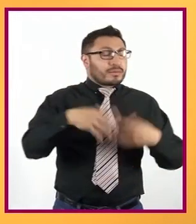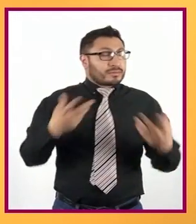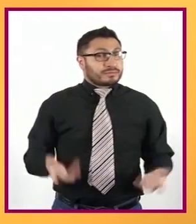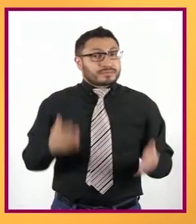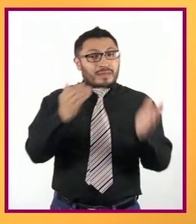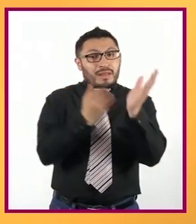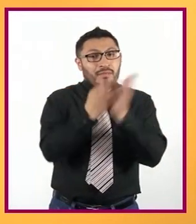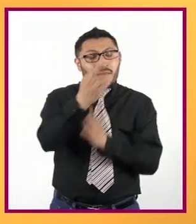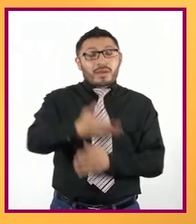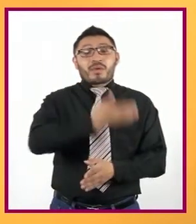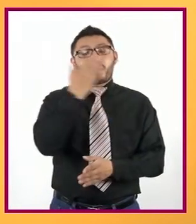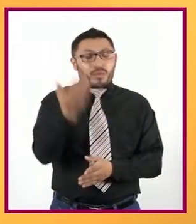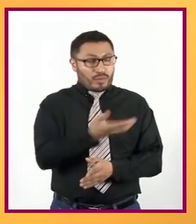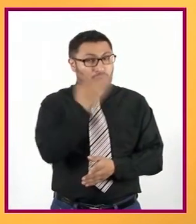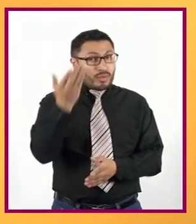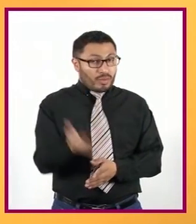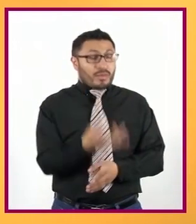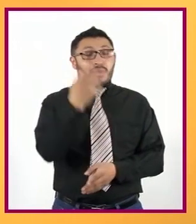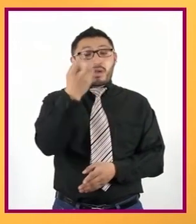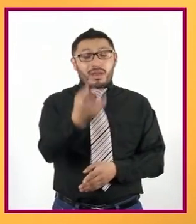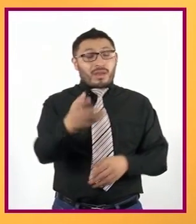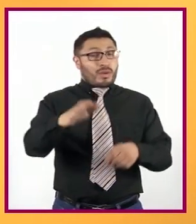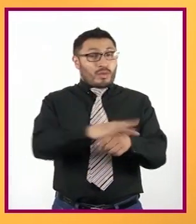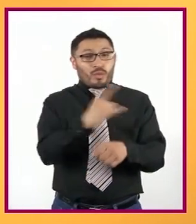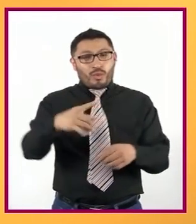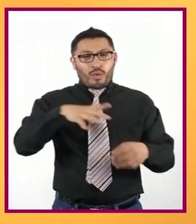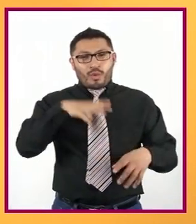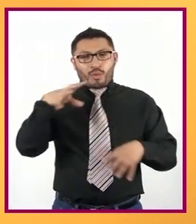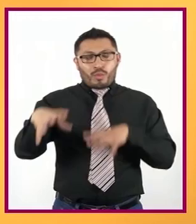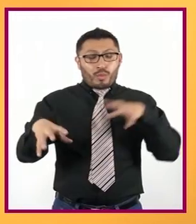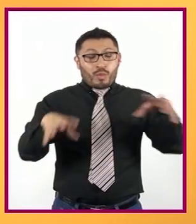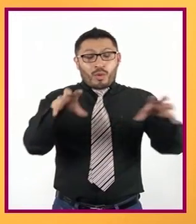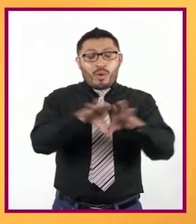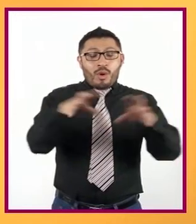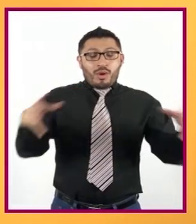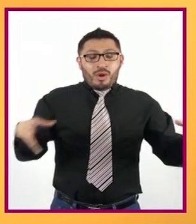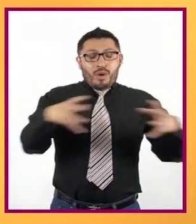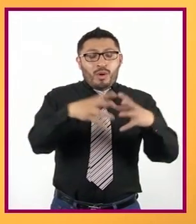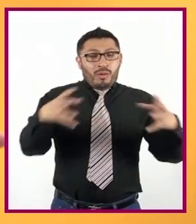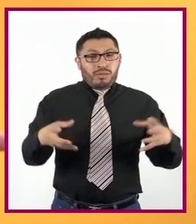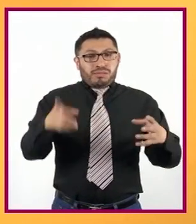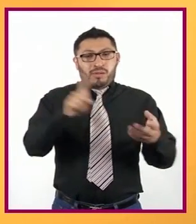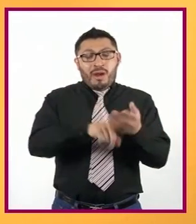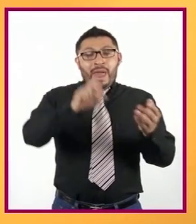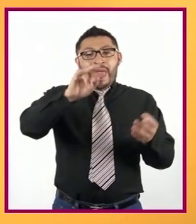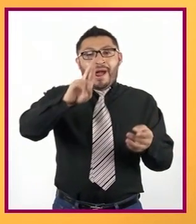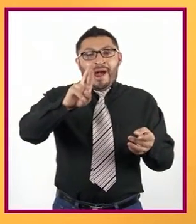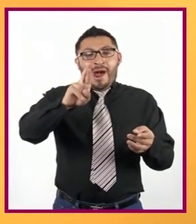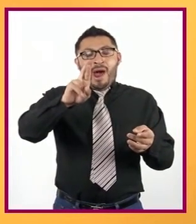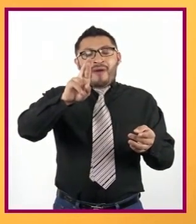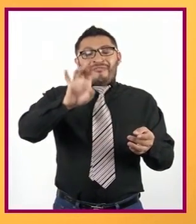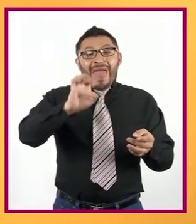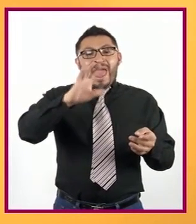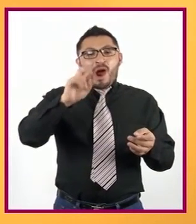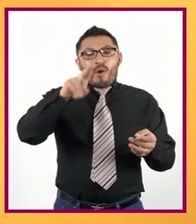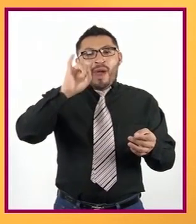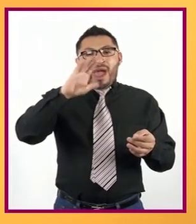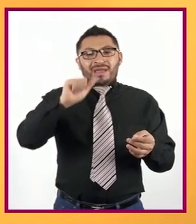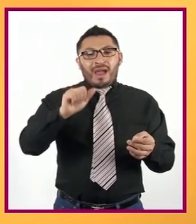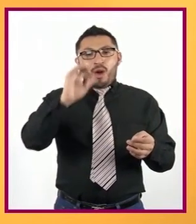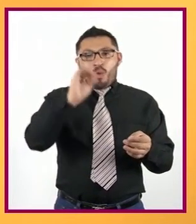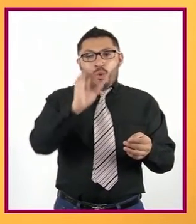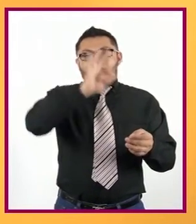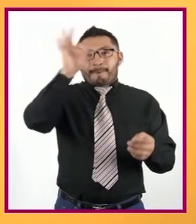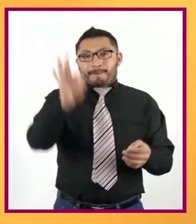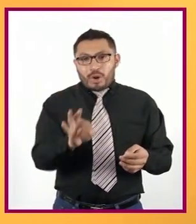con mayor frecuencia, dado que los sectores son proporcionales a la frecuencia o al porcentaje. En este